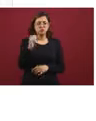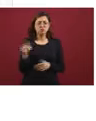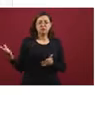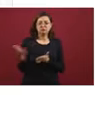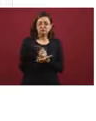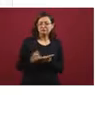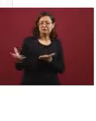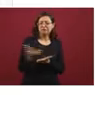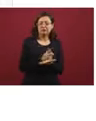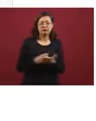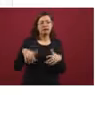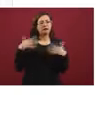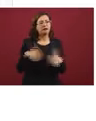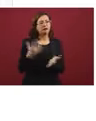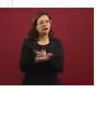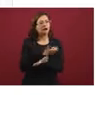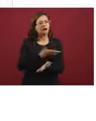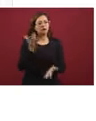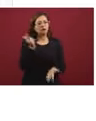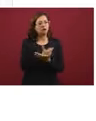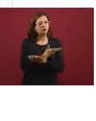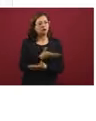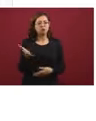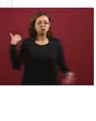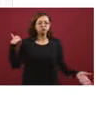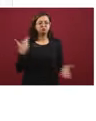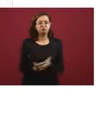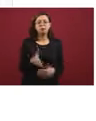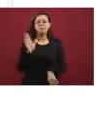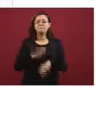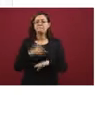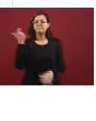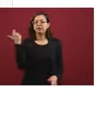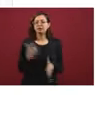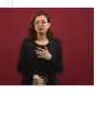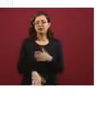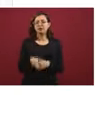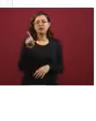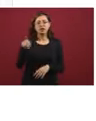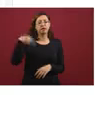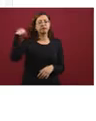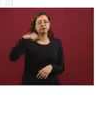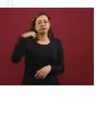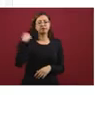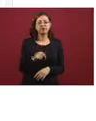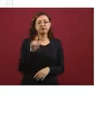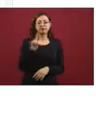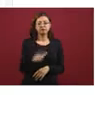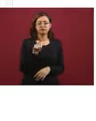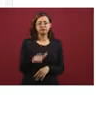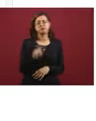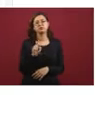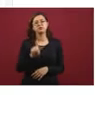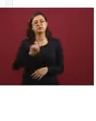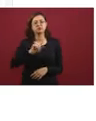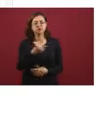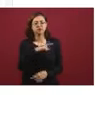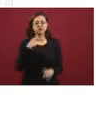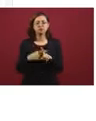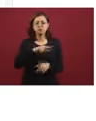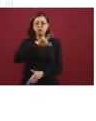joyita ahí en este lugar. Y el más económico, Costco Gas, Centro Tabasco, 17.70 por